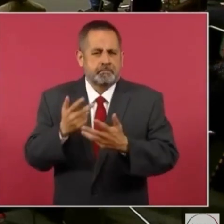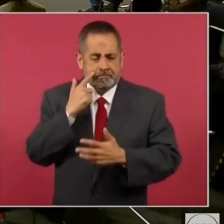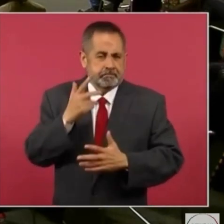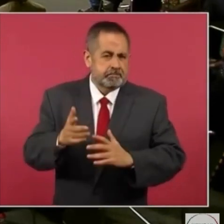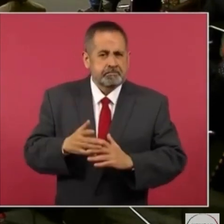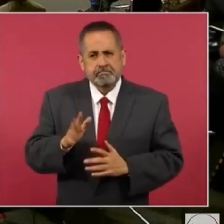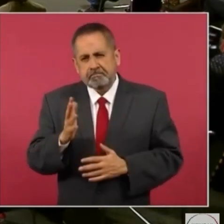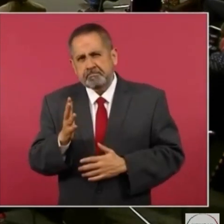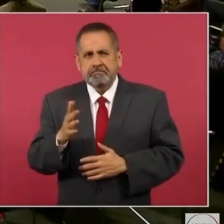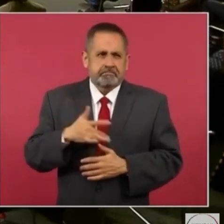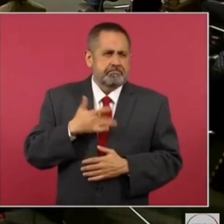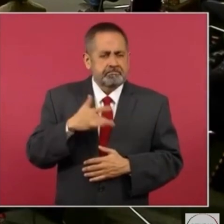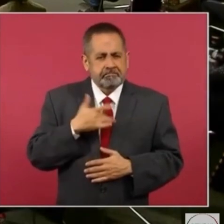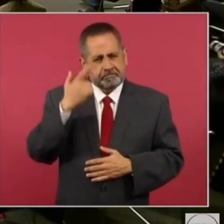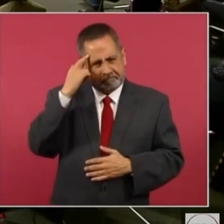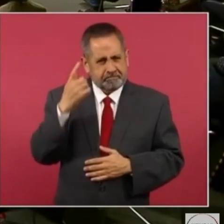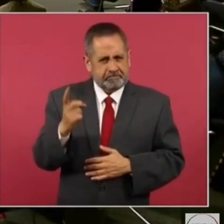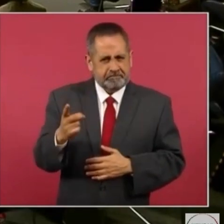vamos a